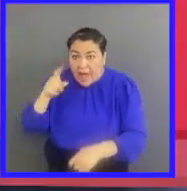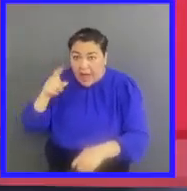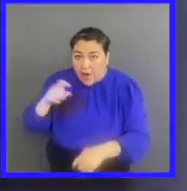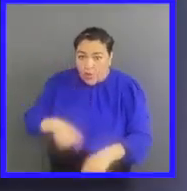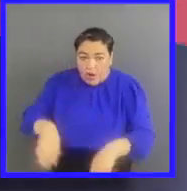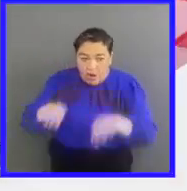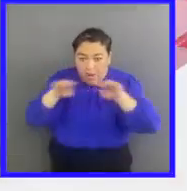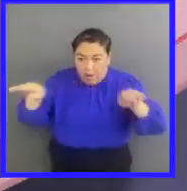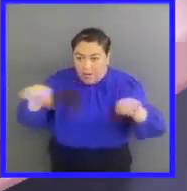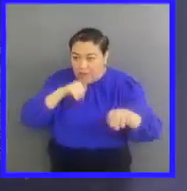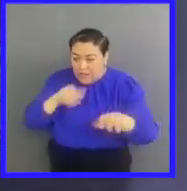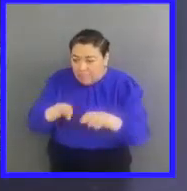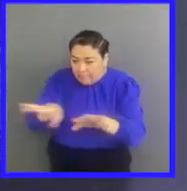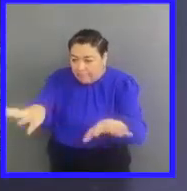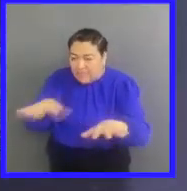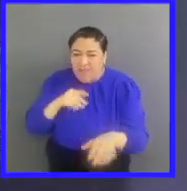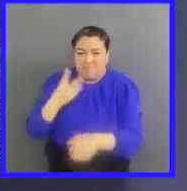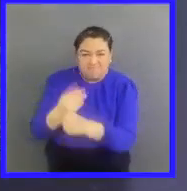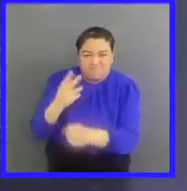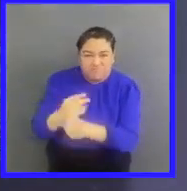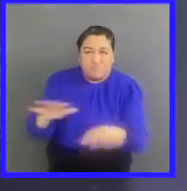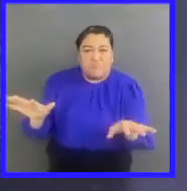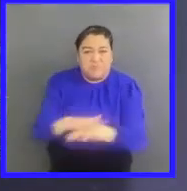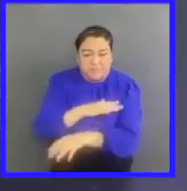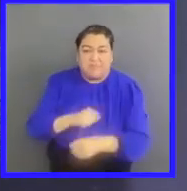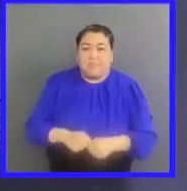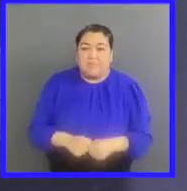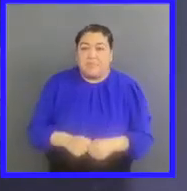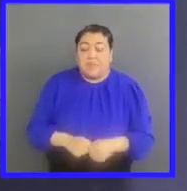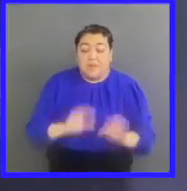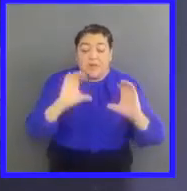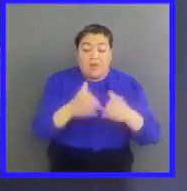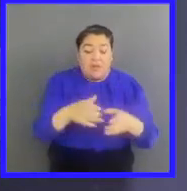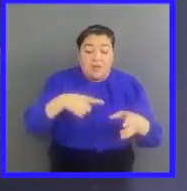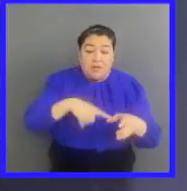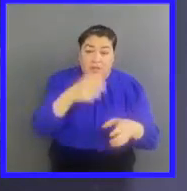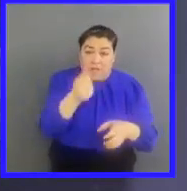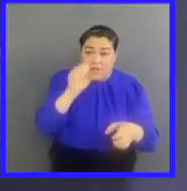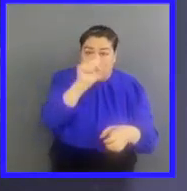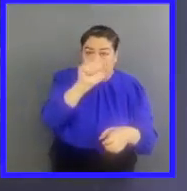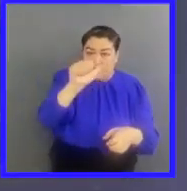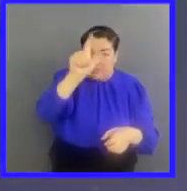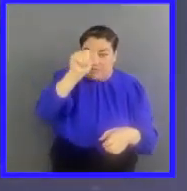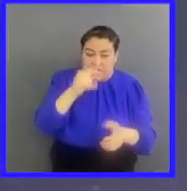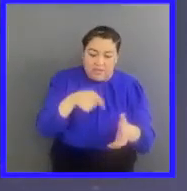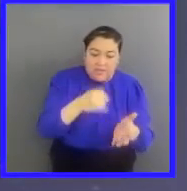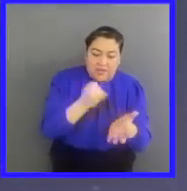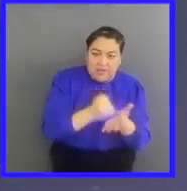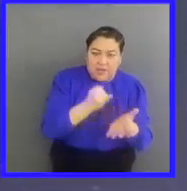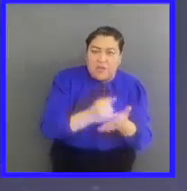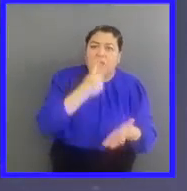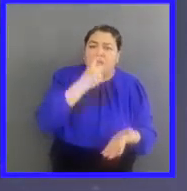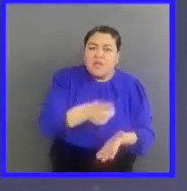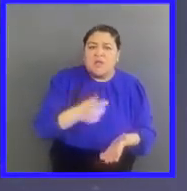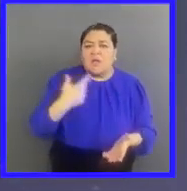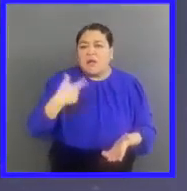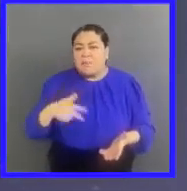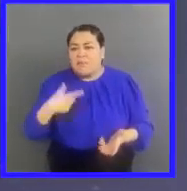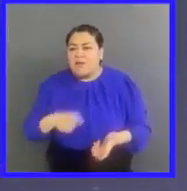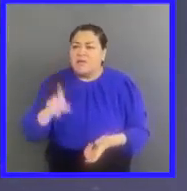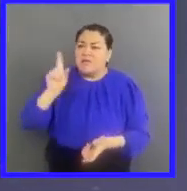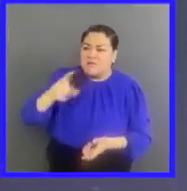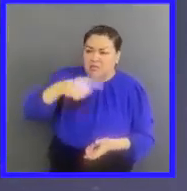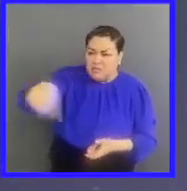recurso. El Servicio de Administración Tributaria aclaró que es falso que solicitara prisión preventiva oficiosa para